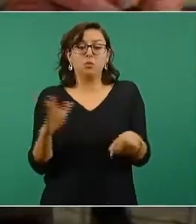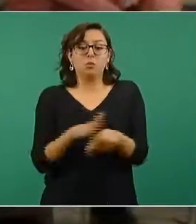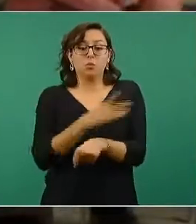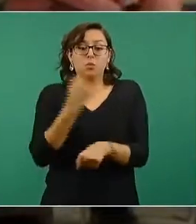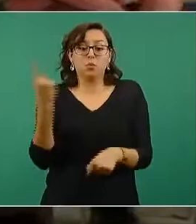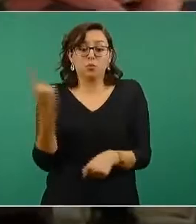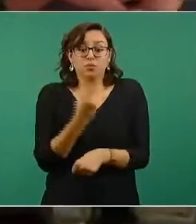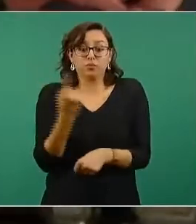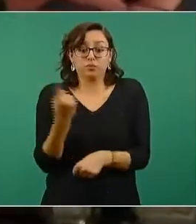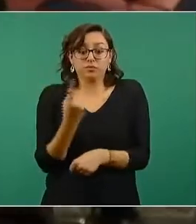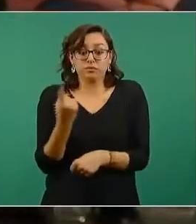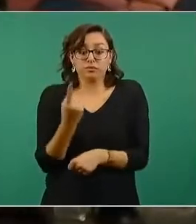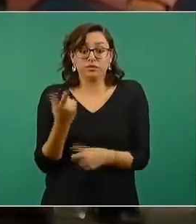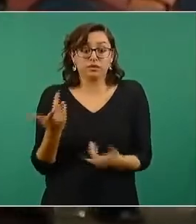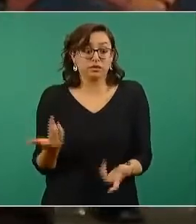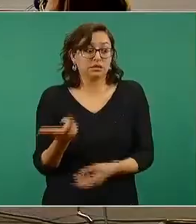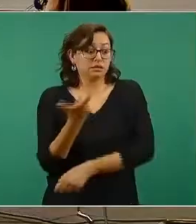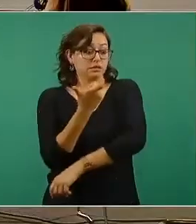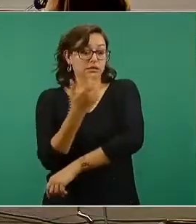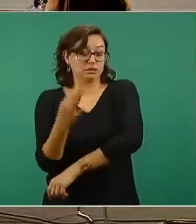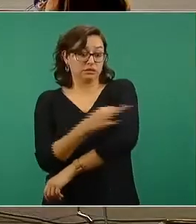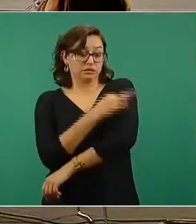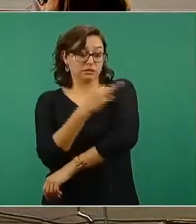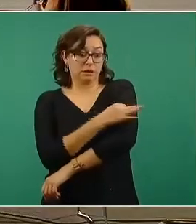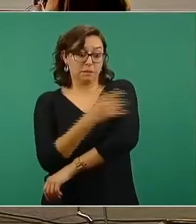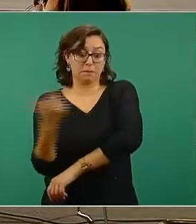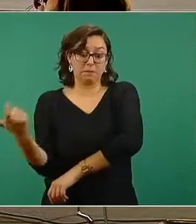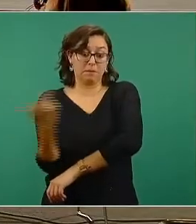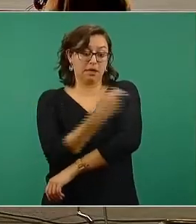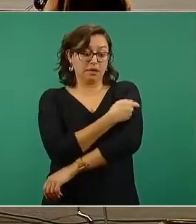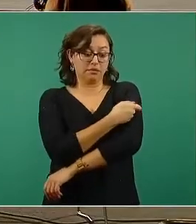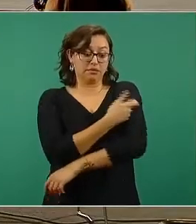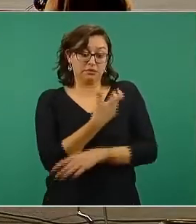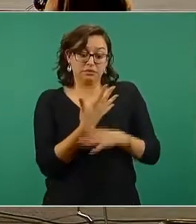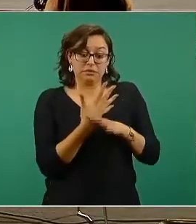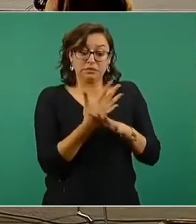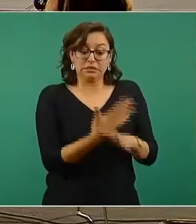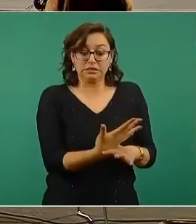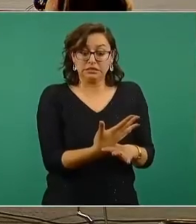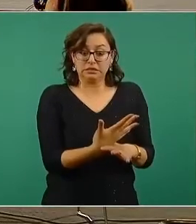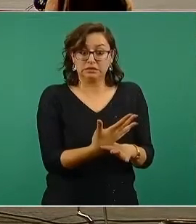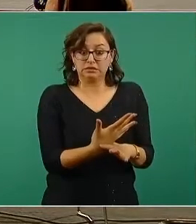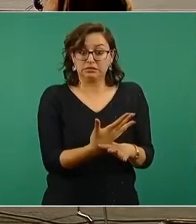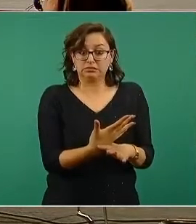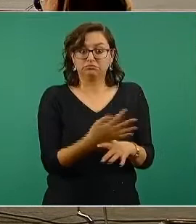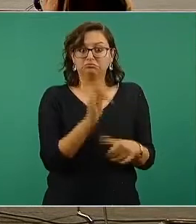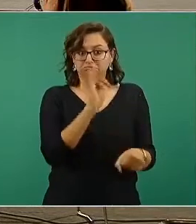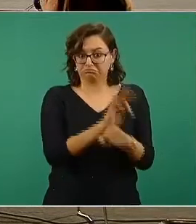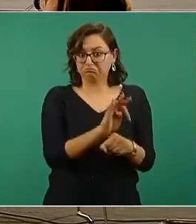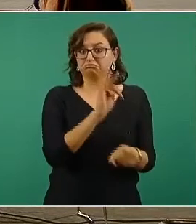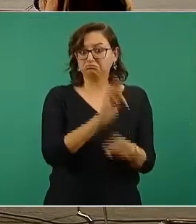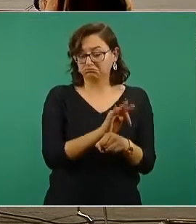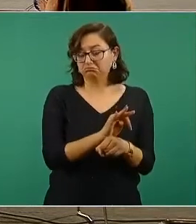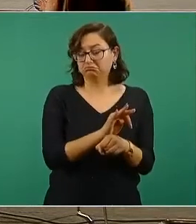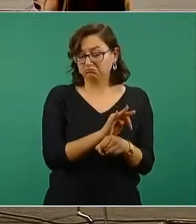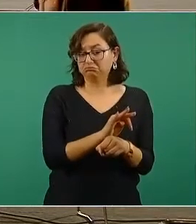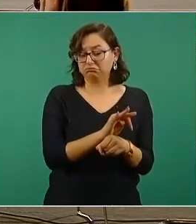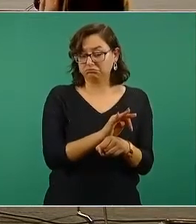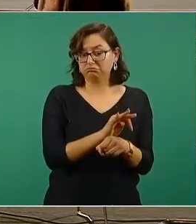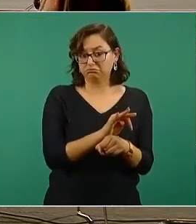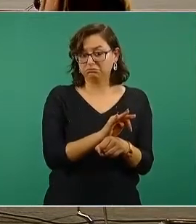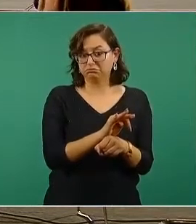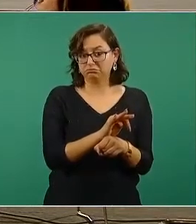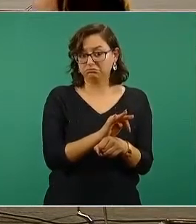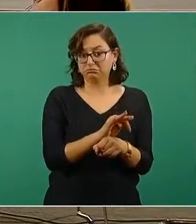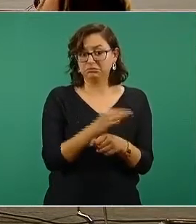todas ellas cumplen al 100, o eso es lo que ha dicho la literatura, con una protección de la